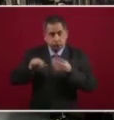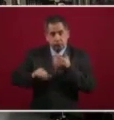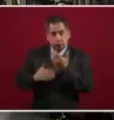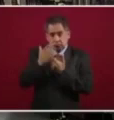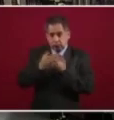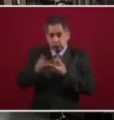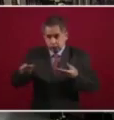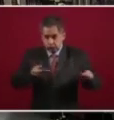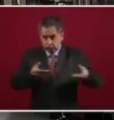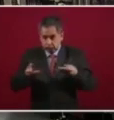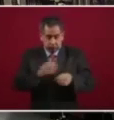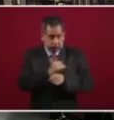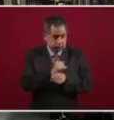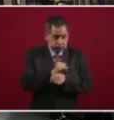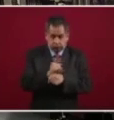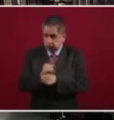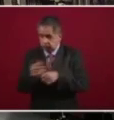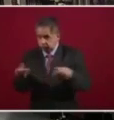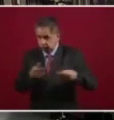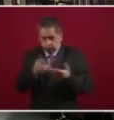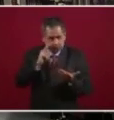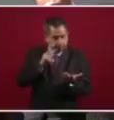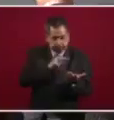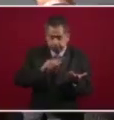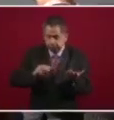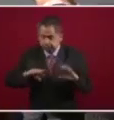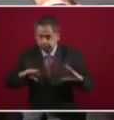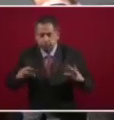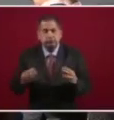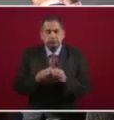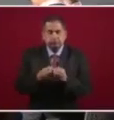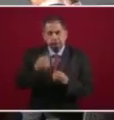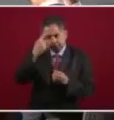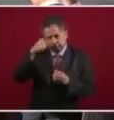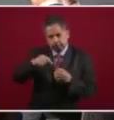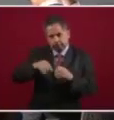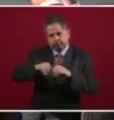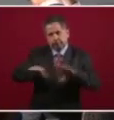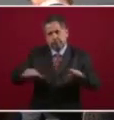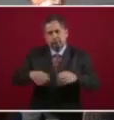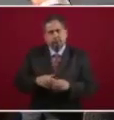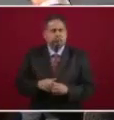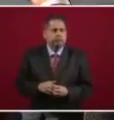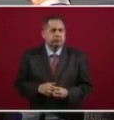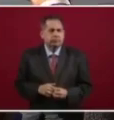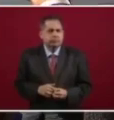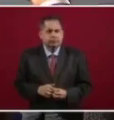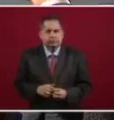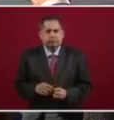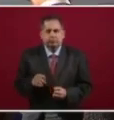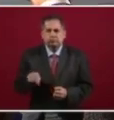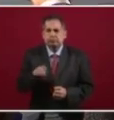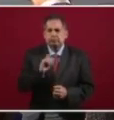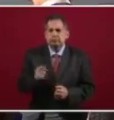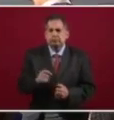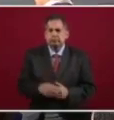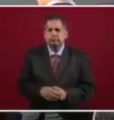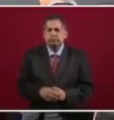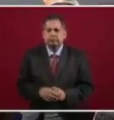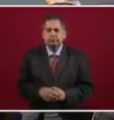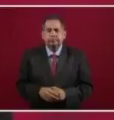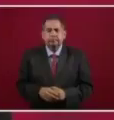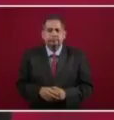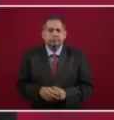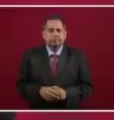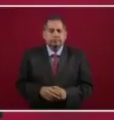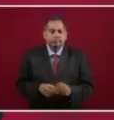se estaba recibiendo información para dar a conocer aquí estos elementos, pocos,